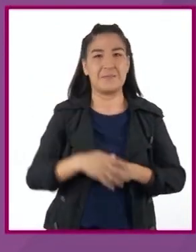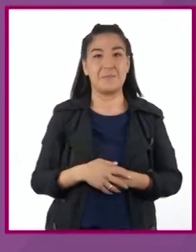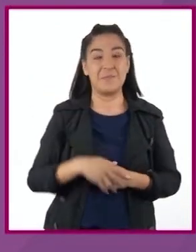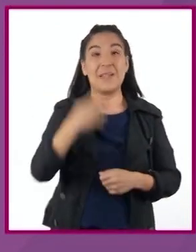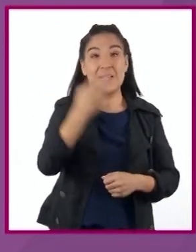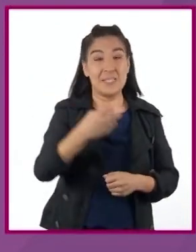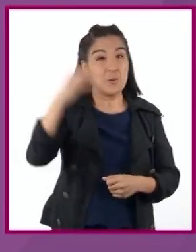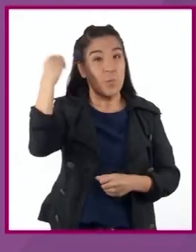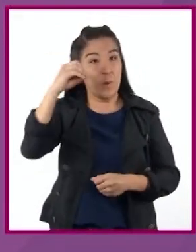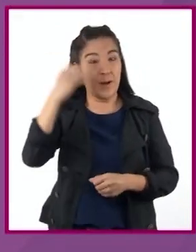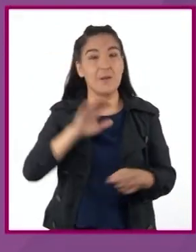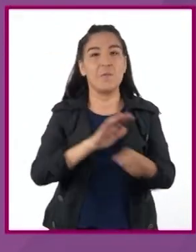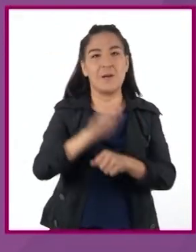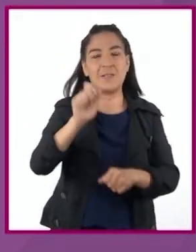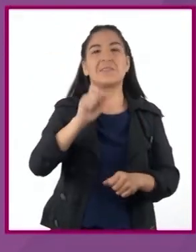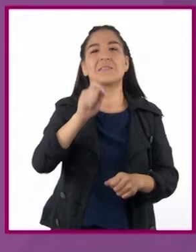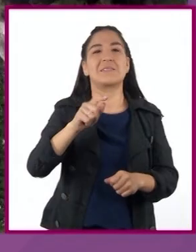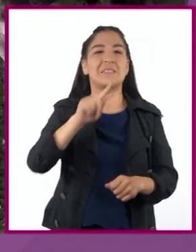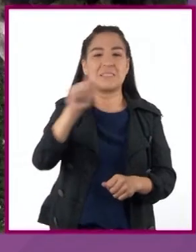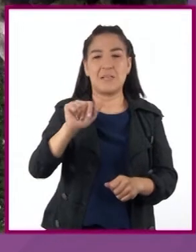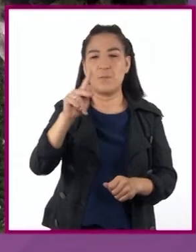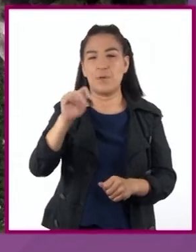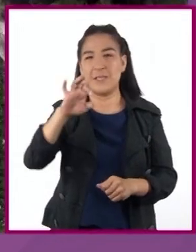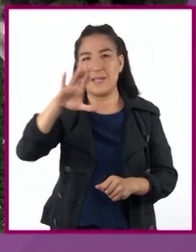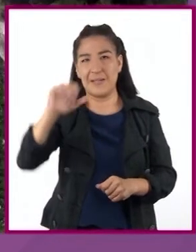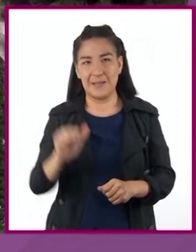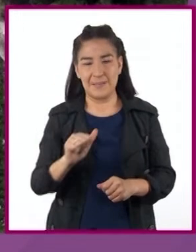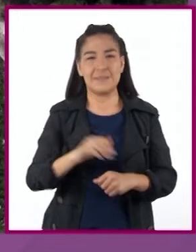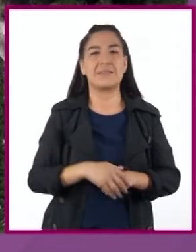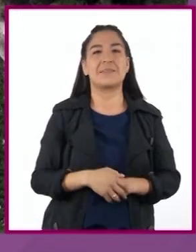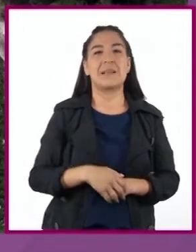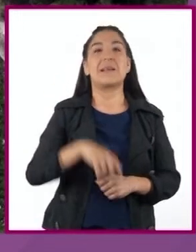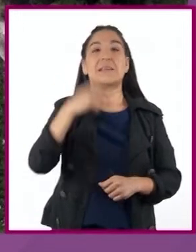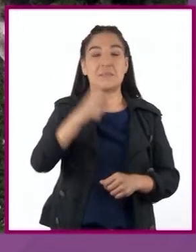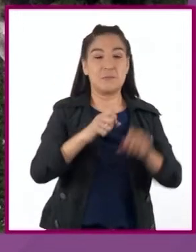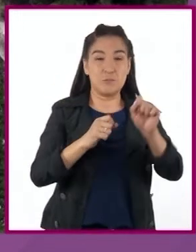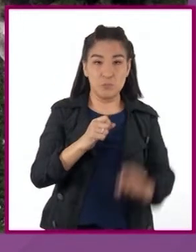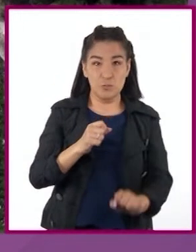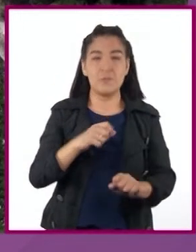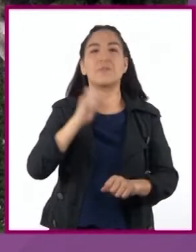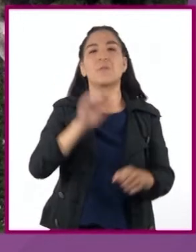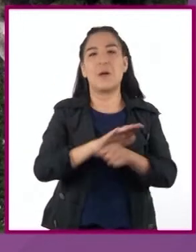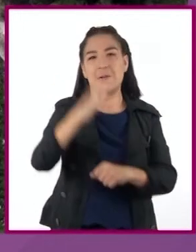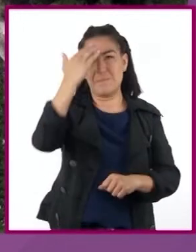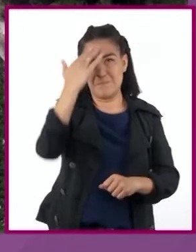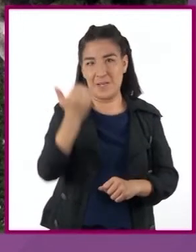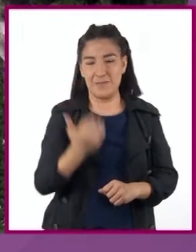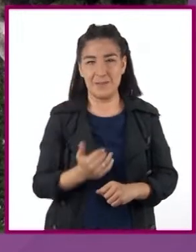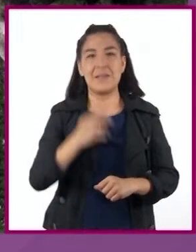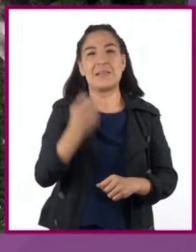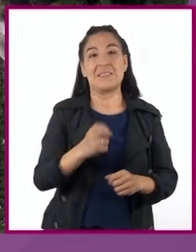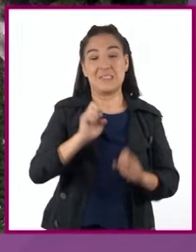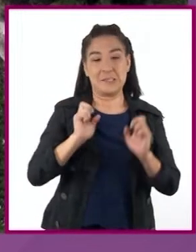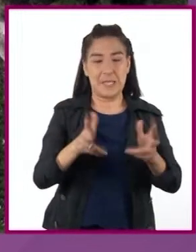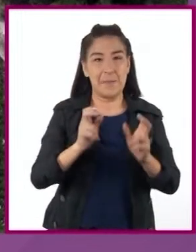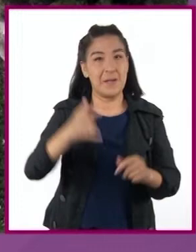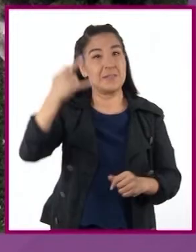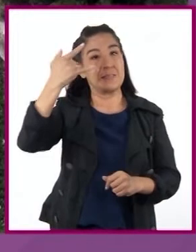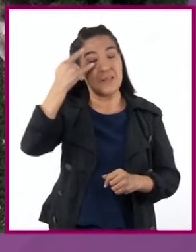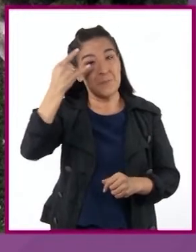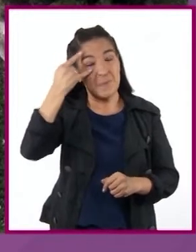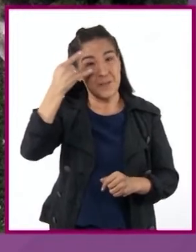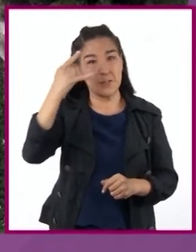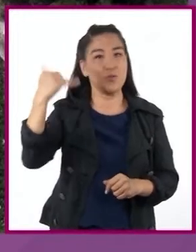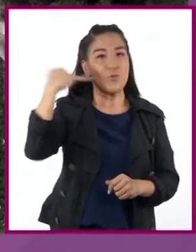Oaxaca, zapotecas y mixtecos. Sureste, los mayas. Región que abarcó Chiapas, Campeche,